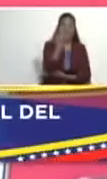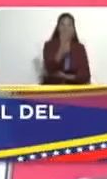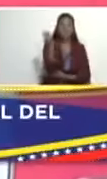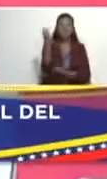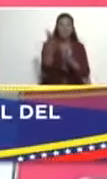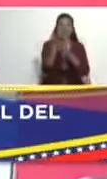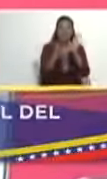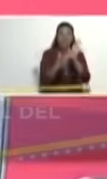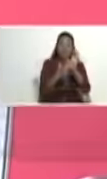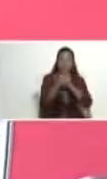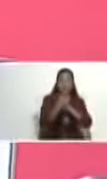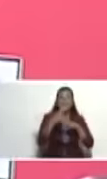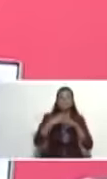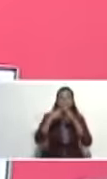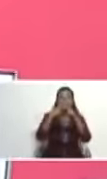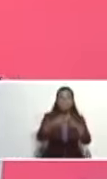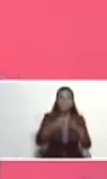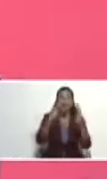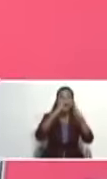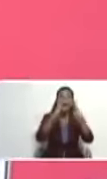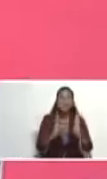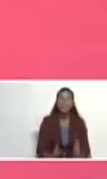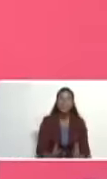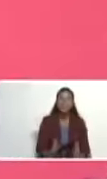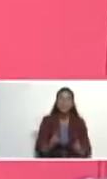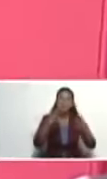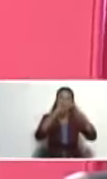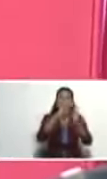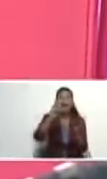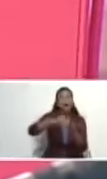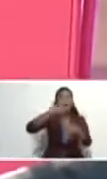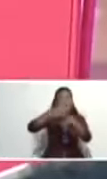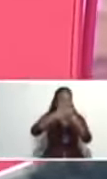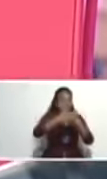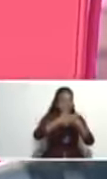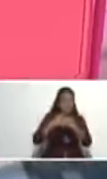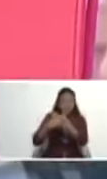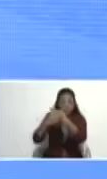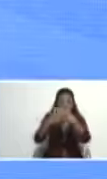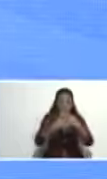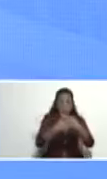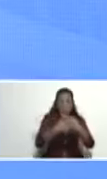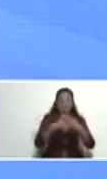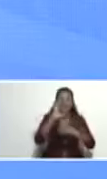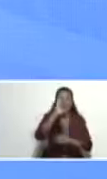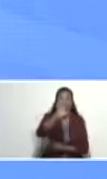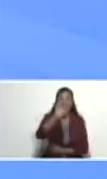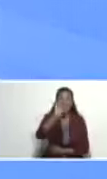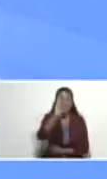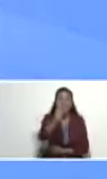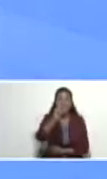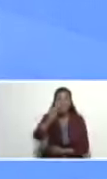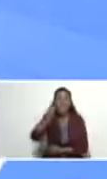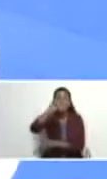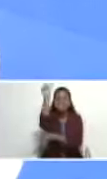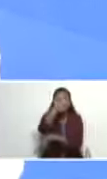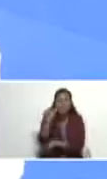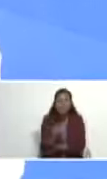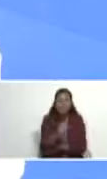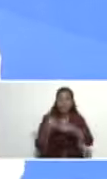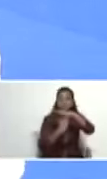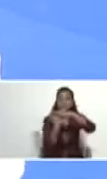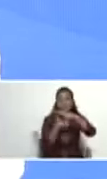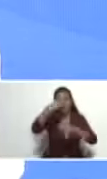del régimen de prestación de vivienda y hábitat, a petición de los CPT, de los sindicatos y de las